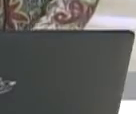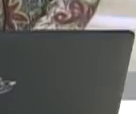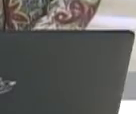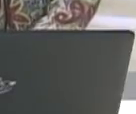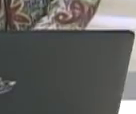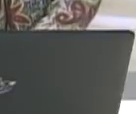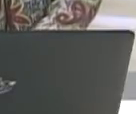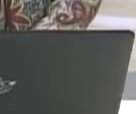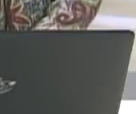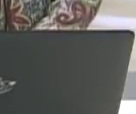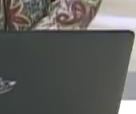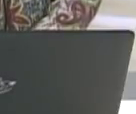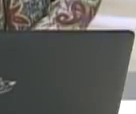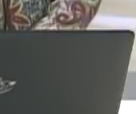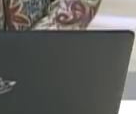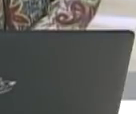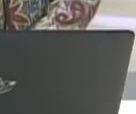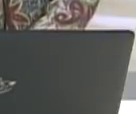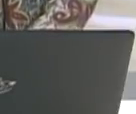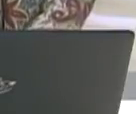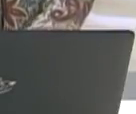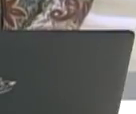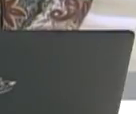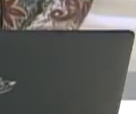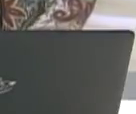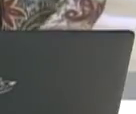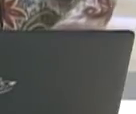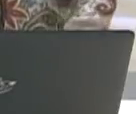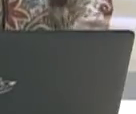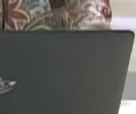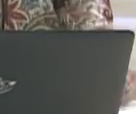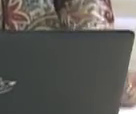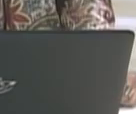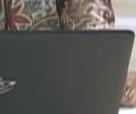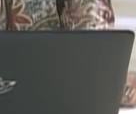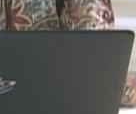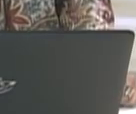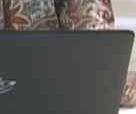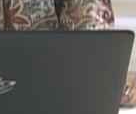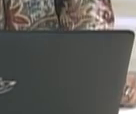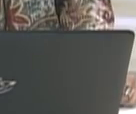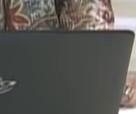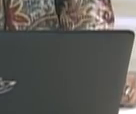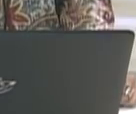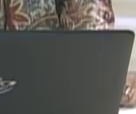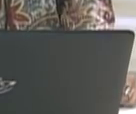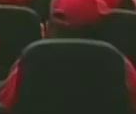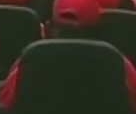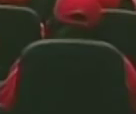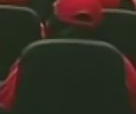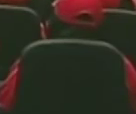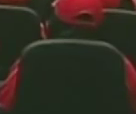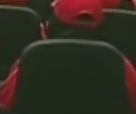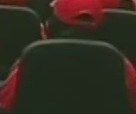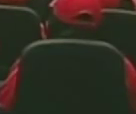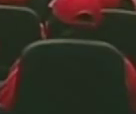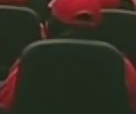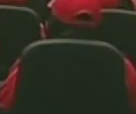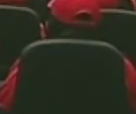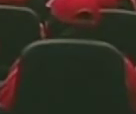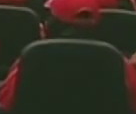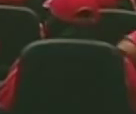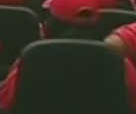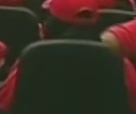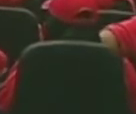Y a esta hora nos trasladamos al Teatro de la Academia Militar. Allí se genera importante información. Veamos. Le damos la bienvenida